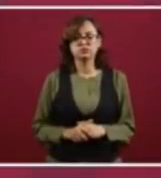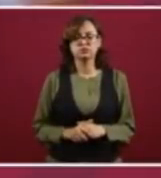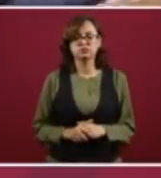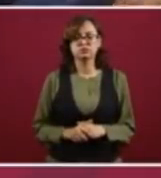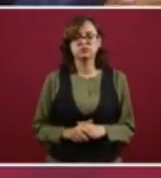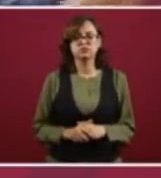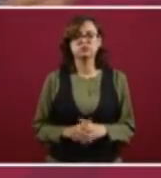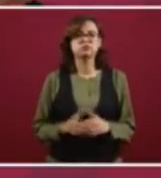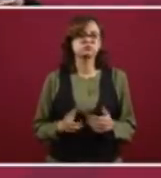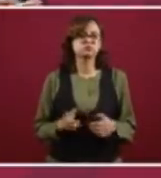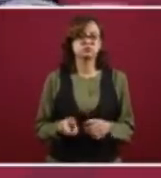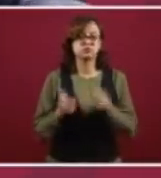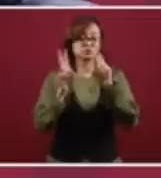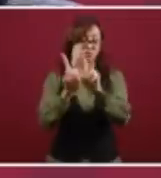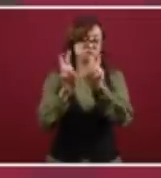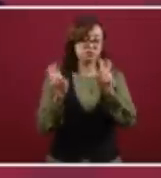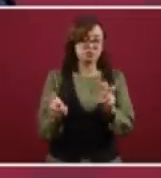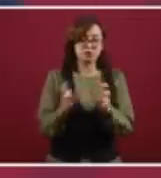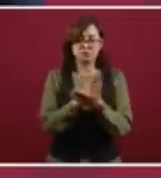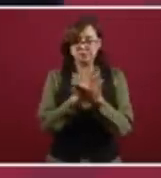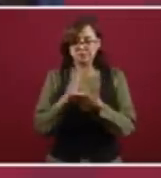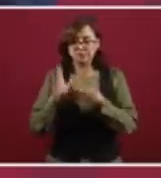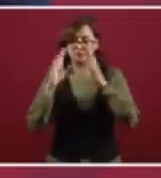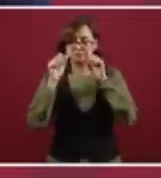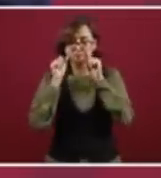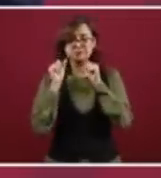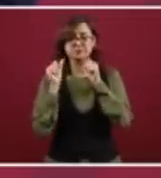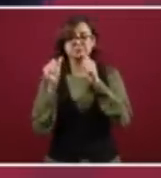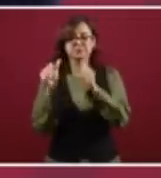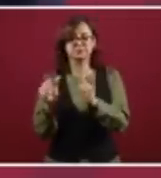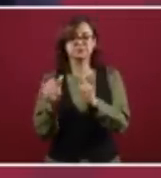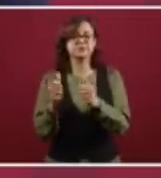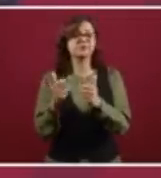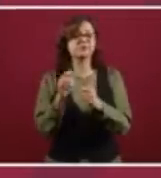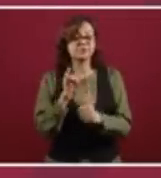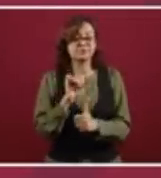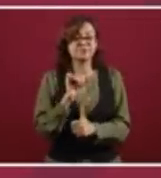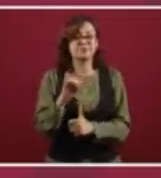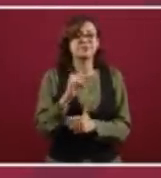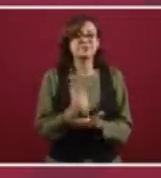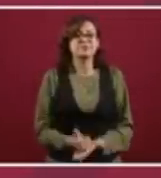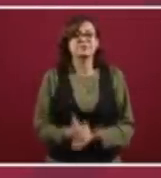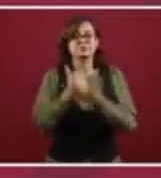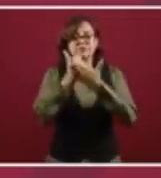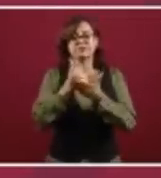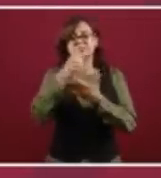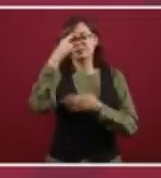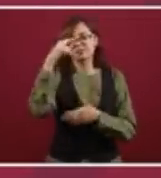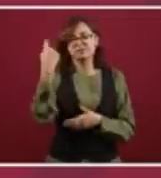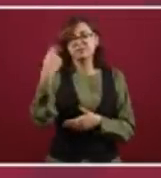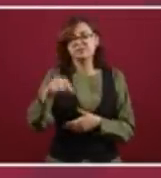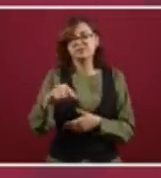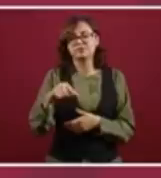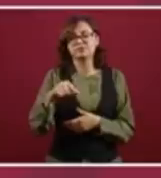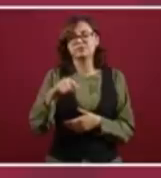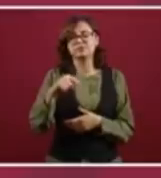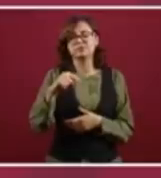en otra pista. Entonces, todo esto ayuda a que haya una